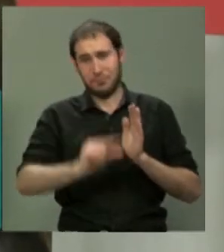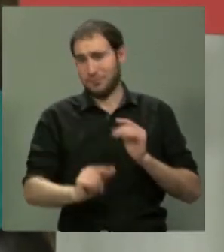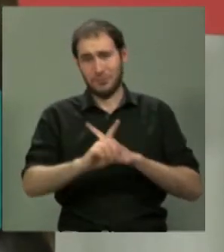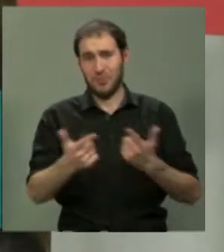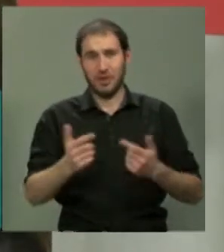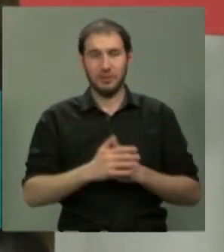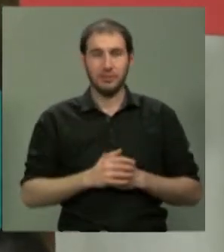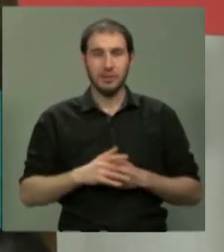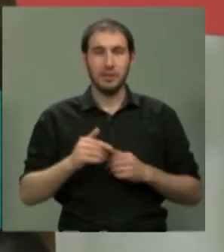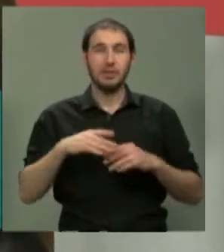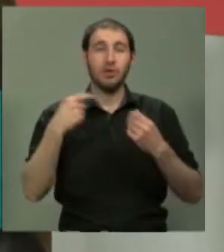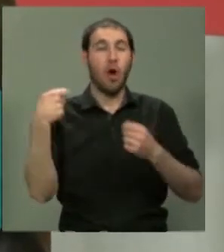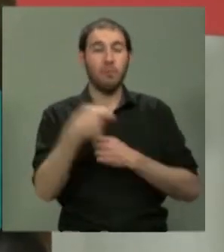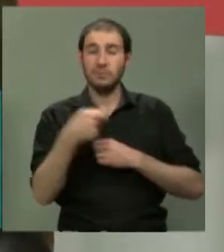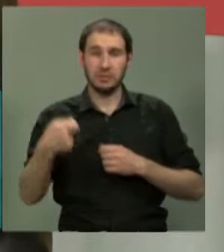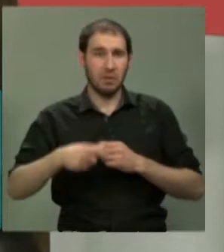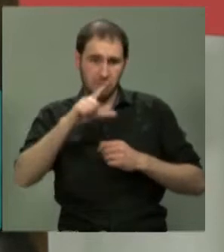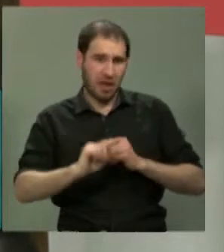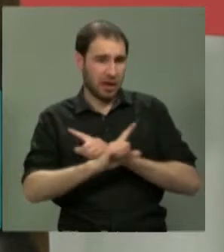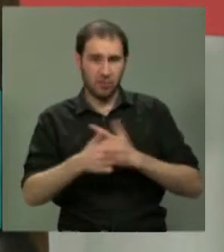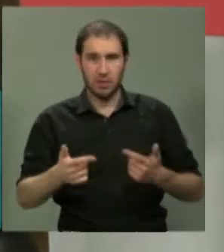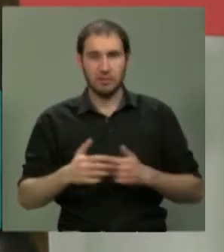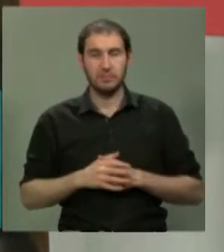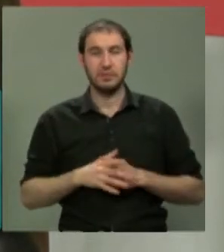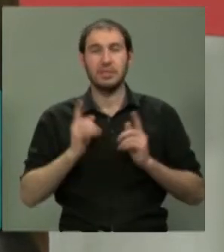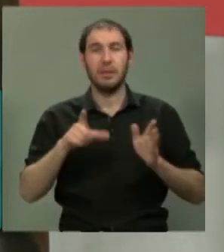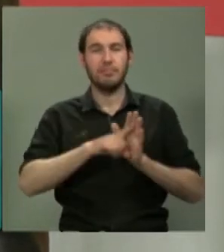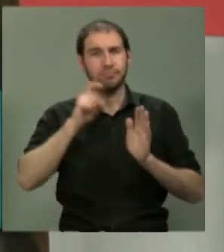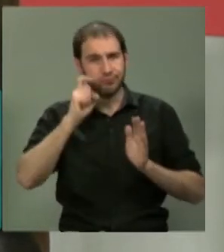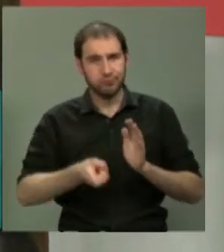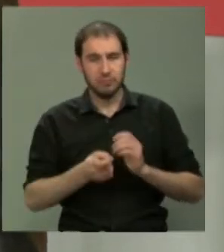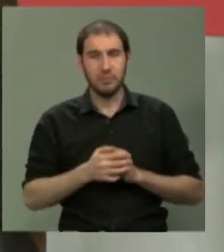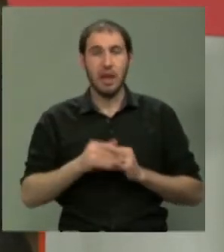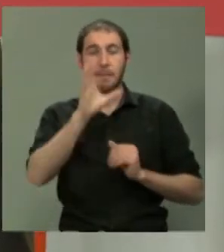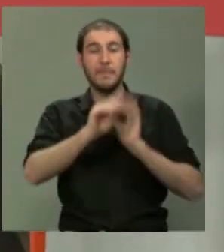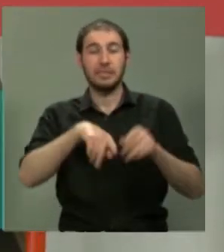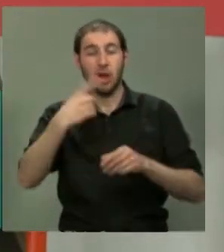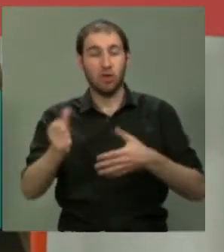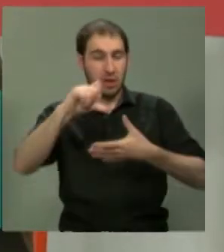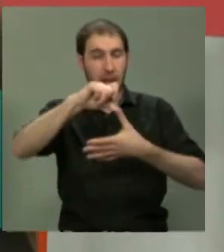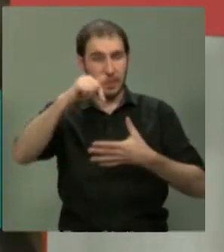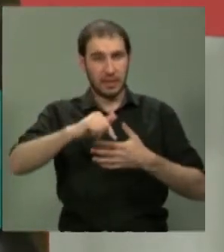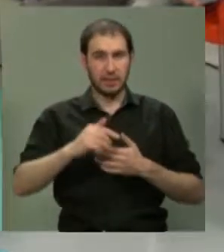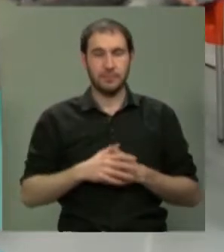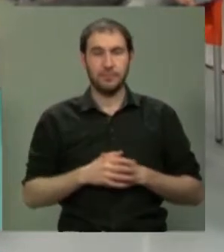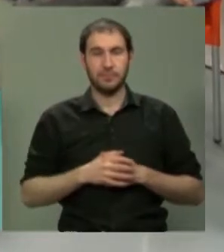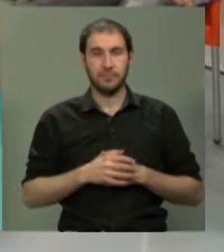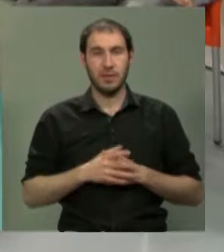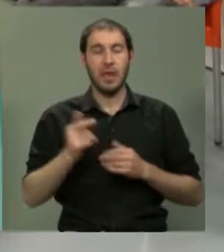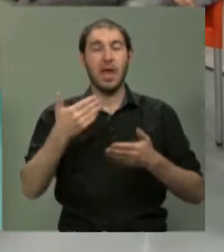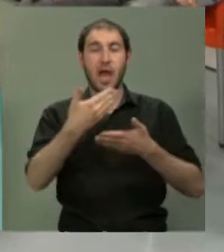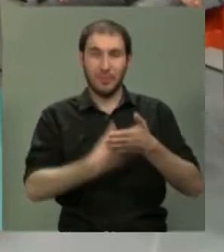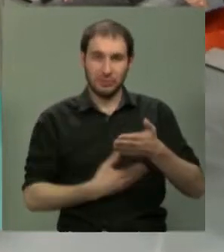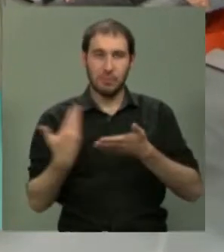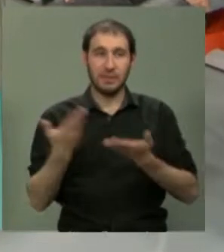ha disminuido ni la cantidad de homicidios ni el delito. Y en los otros países de Latinoamérica según estudios